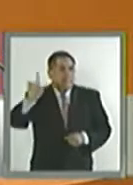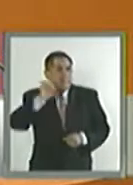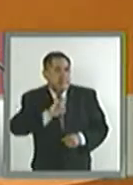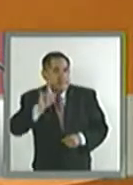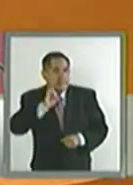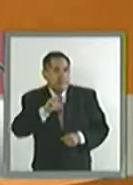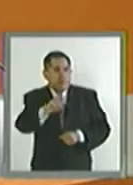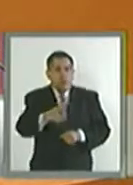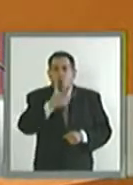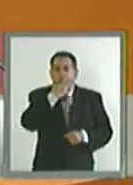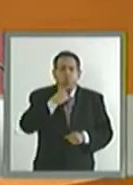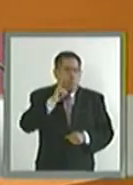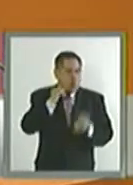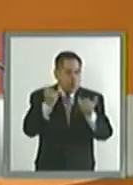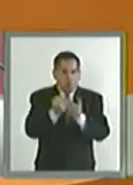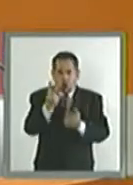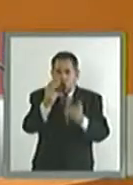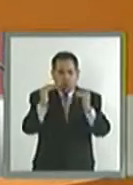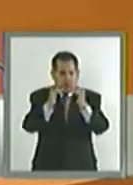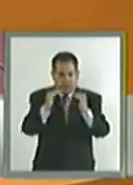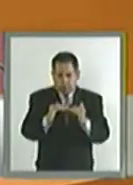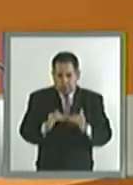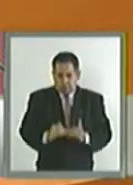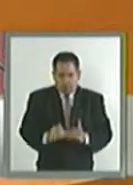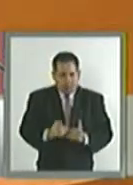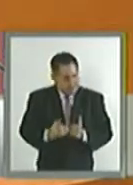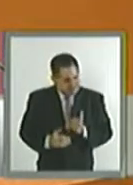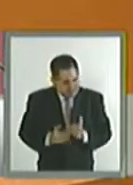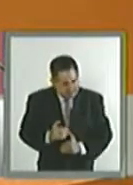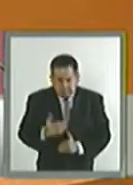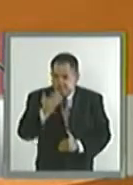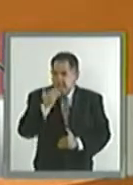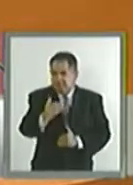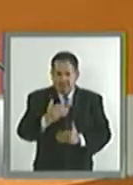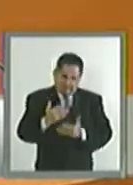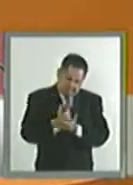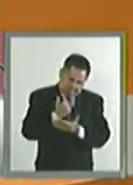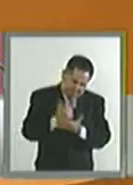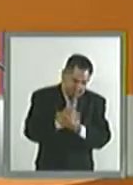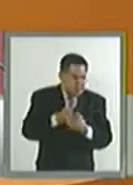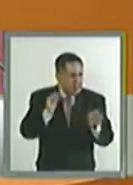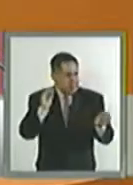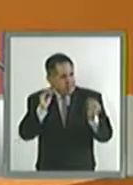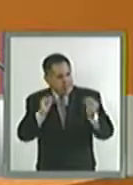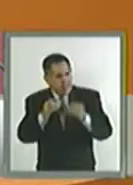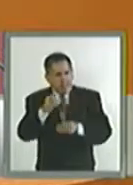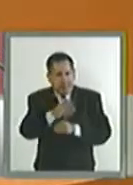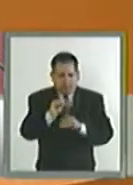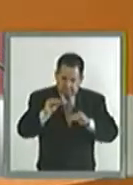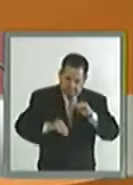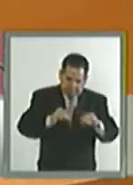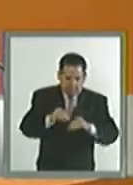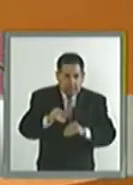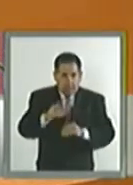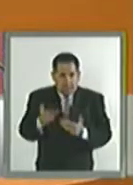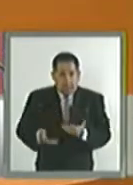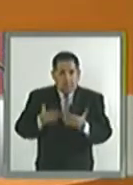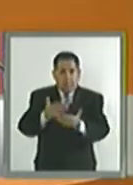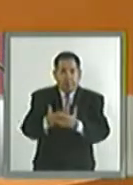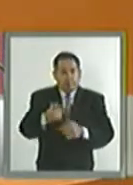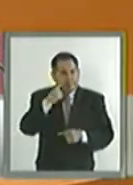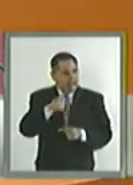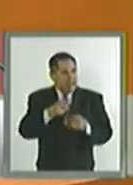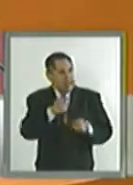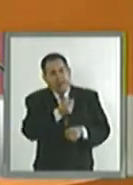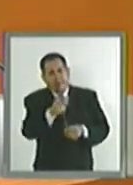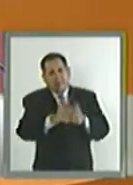el de la paridad de género. Vamos bien y ganando las controversias que se presentaron, los